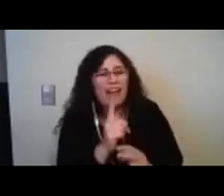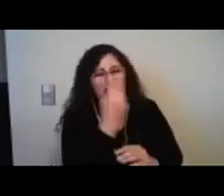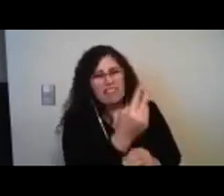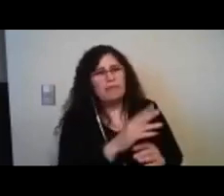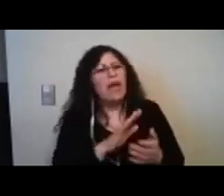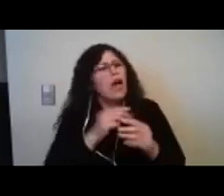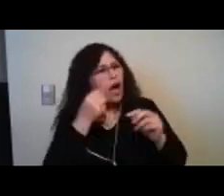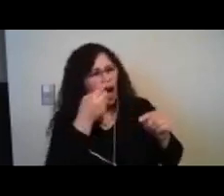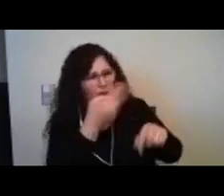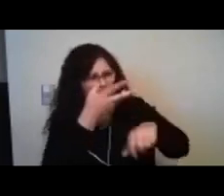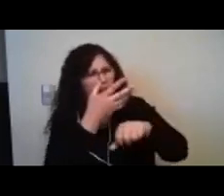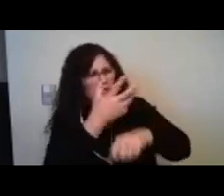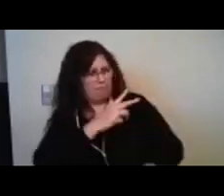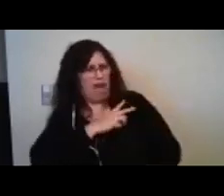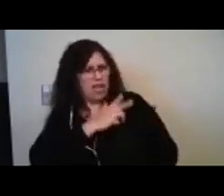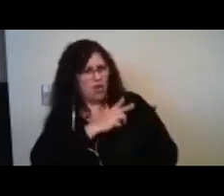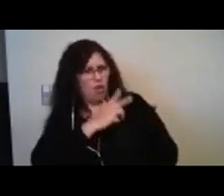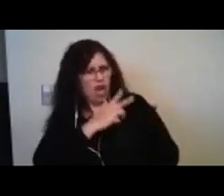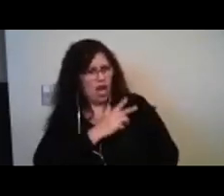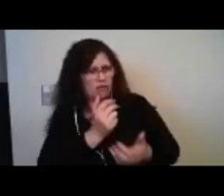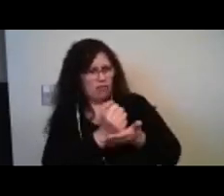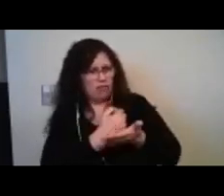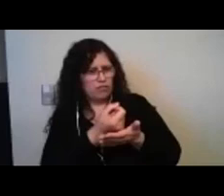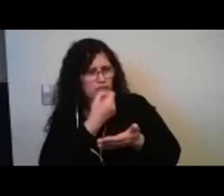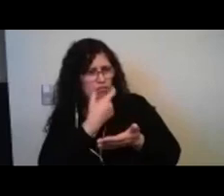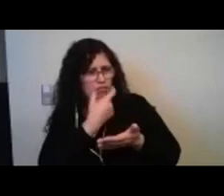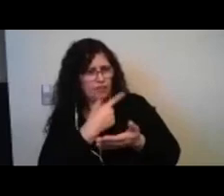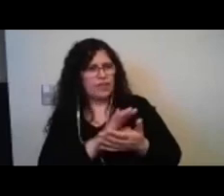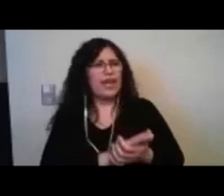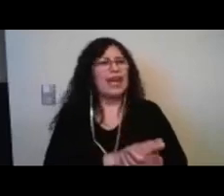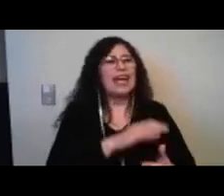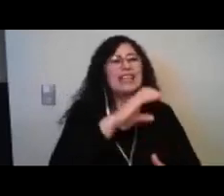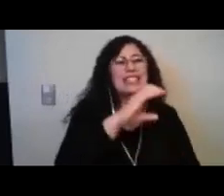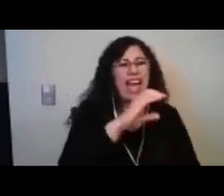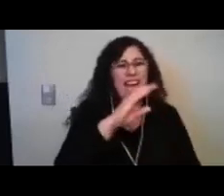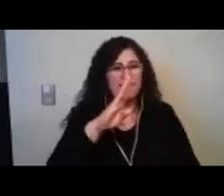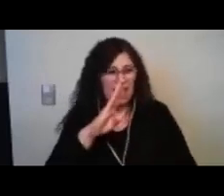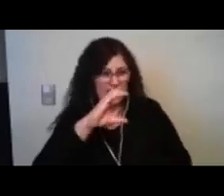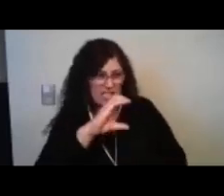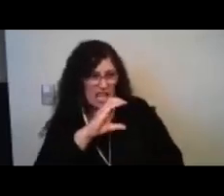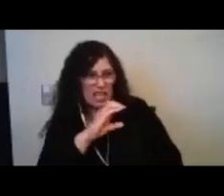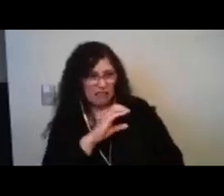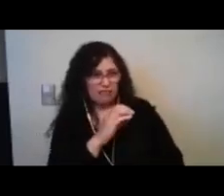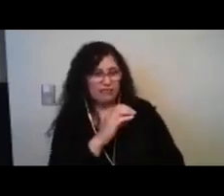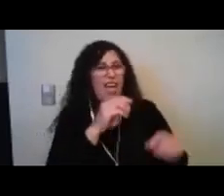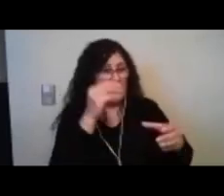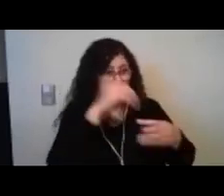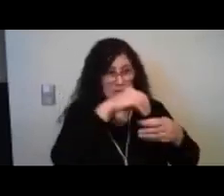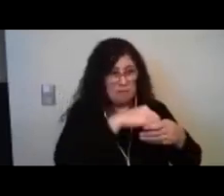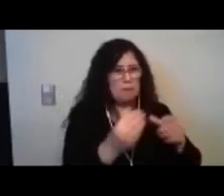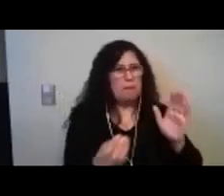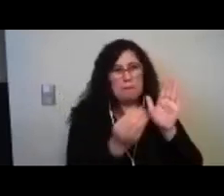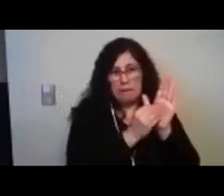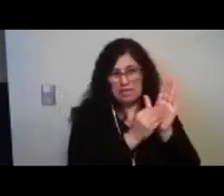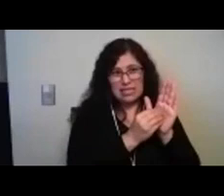marihuana medicinal, como que tenía CBC, que es como el otro compuesto, pues no es el compuesto psicoactivo. ¿Eso está